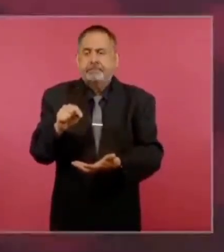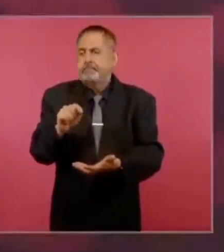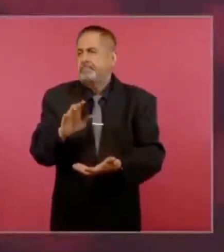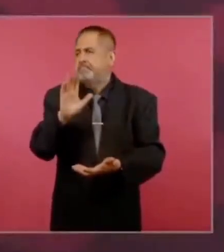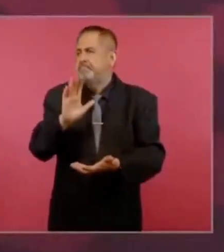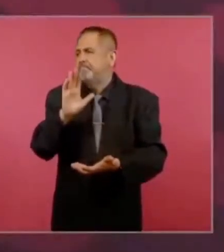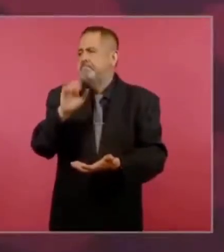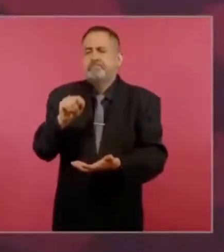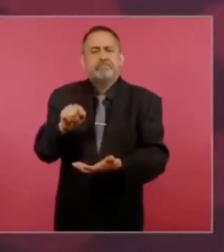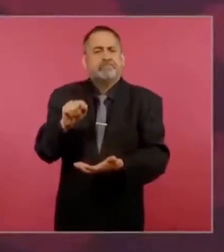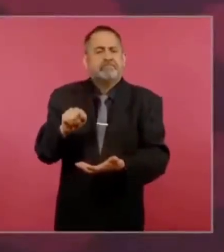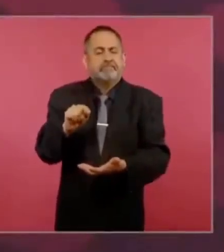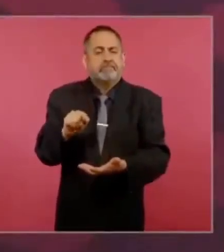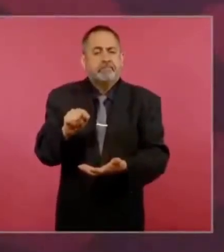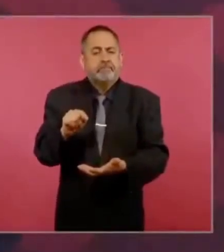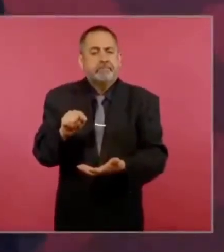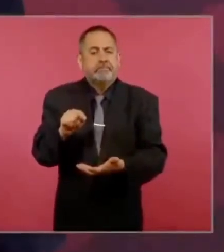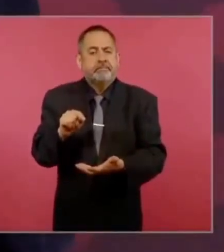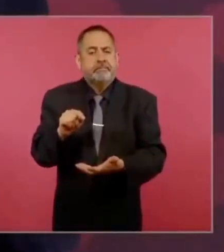como